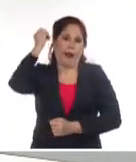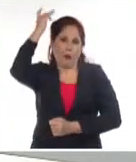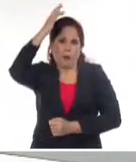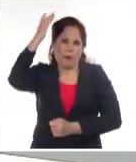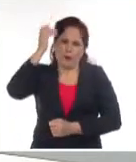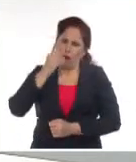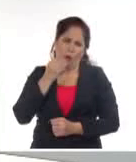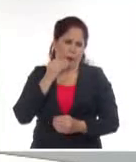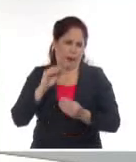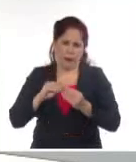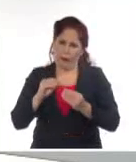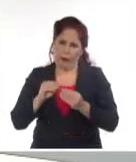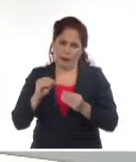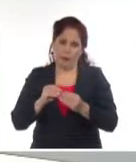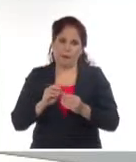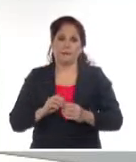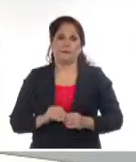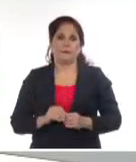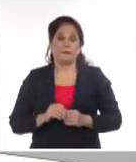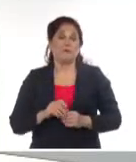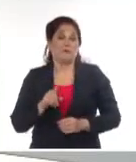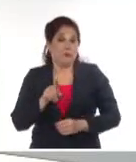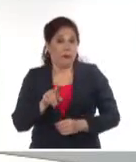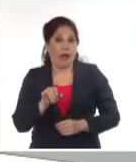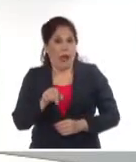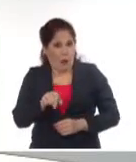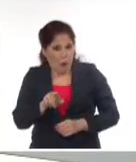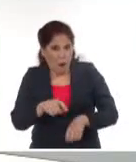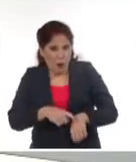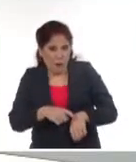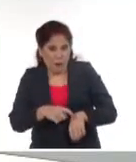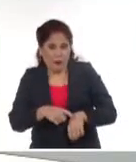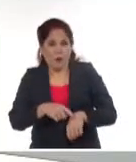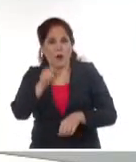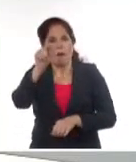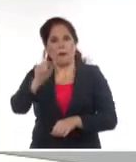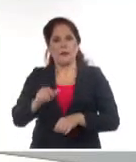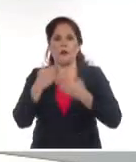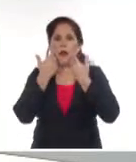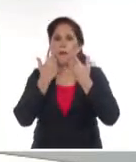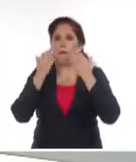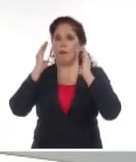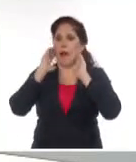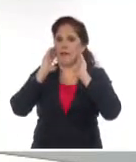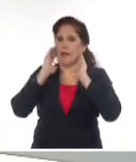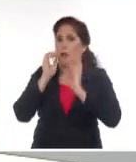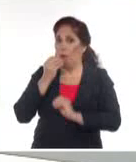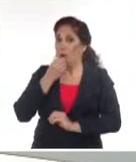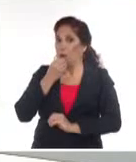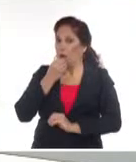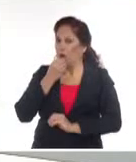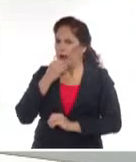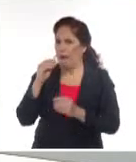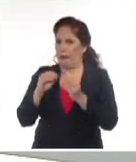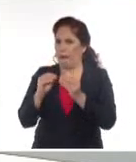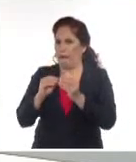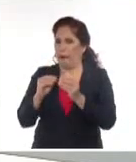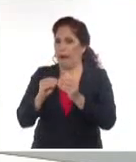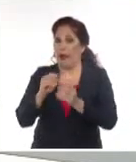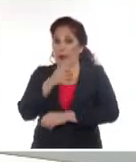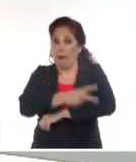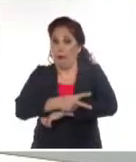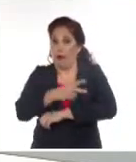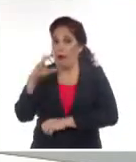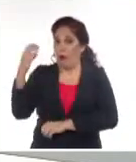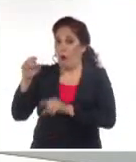guión de televisión o de cine. Que no sea ya ahora mismo un personaje de Netflix a lo Pablo Escobar puede tener que ver con que todavía está vivo